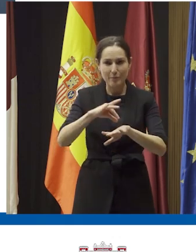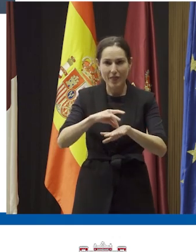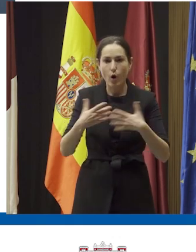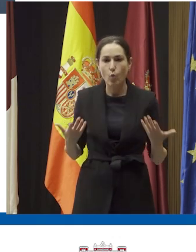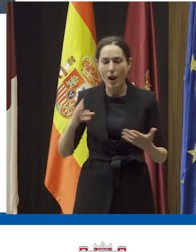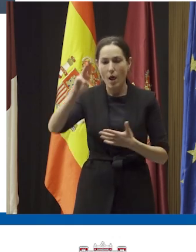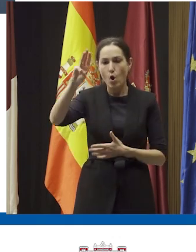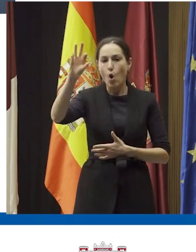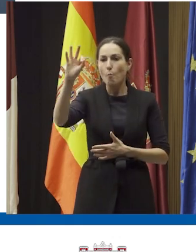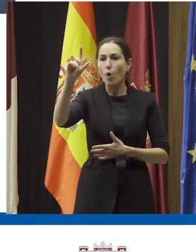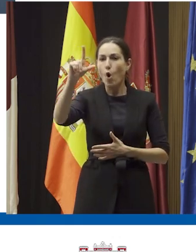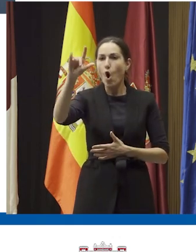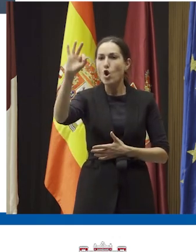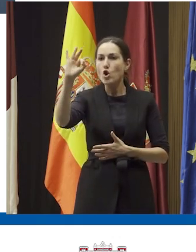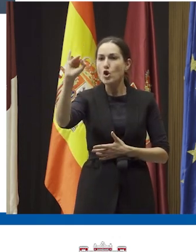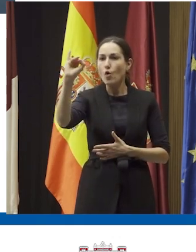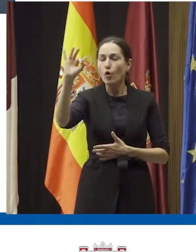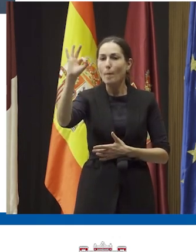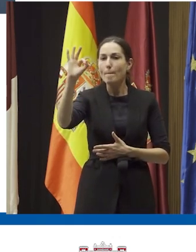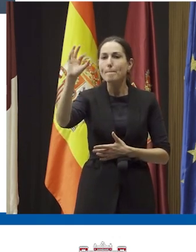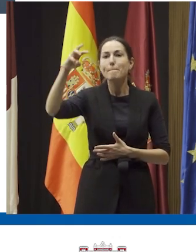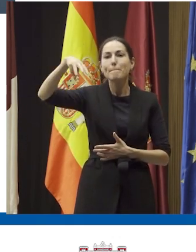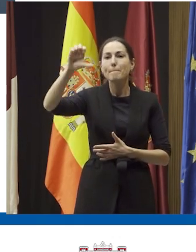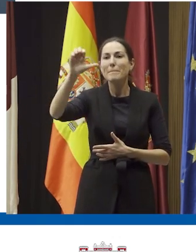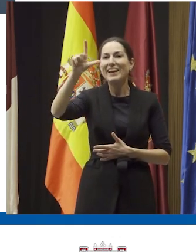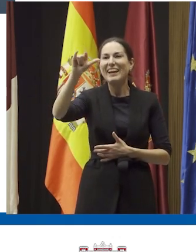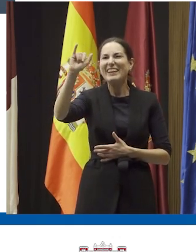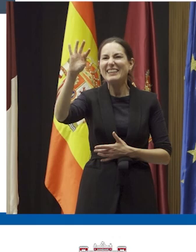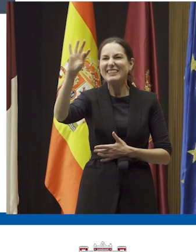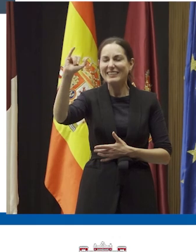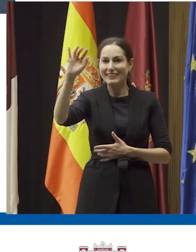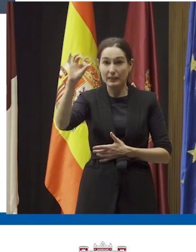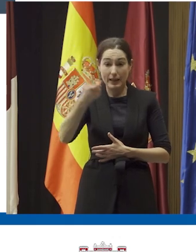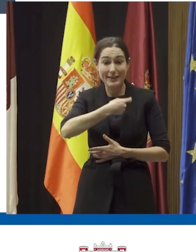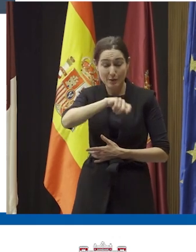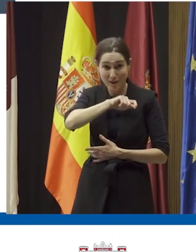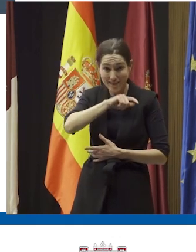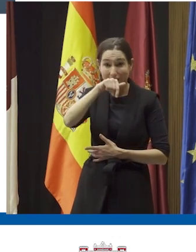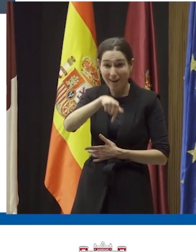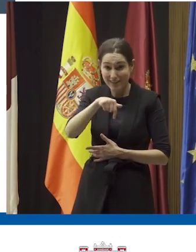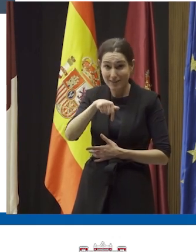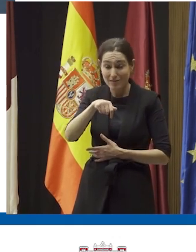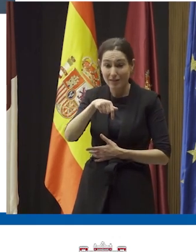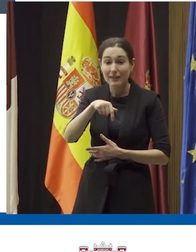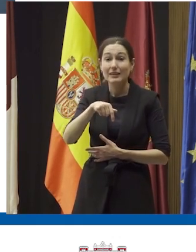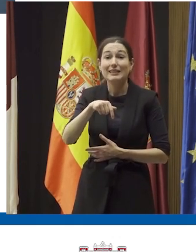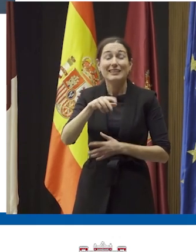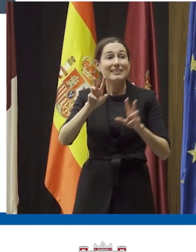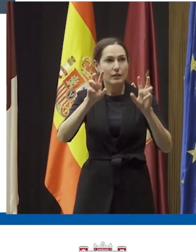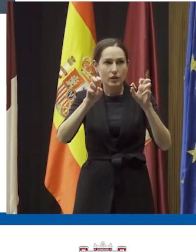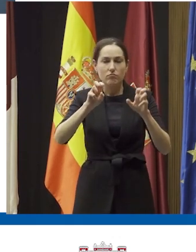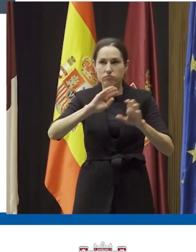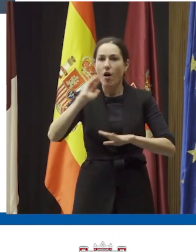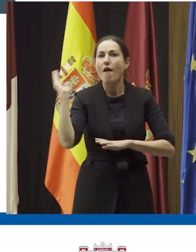antecesores, por lo que contaban, en la epidemia de poliomielitis en España en los años 50, en que se tardó en aparecer la vacuna